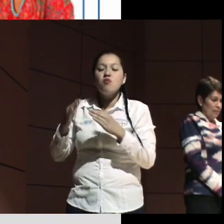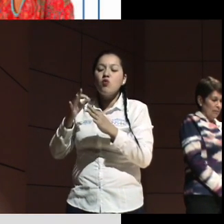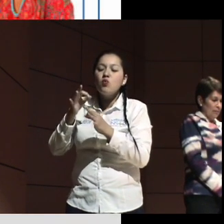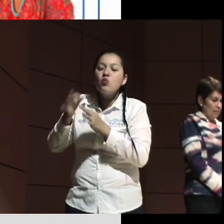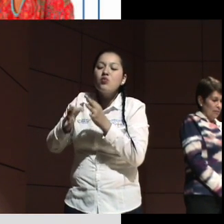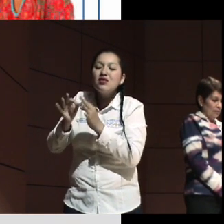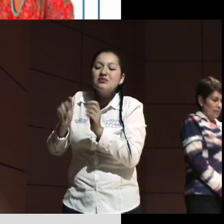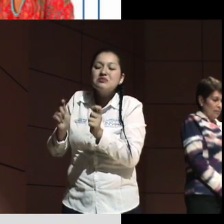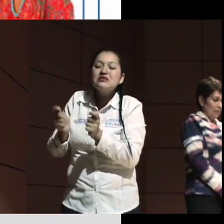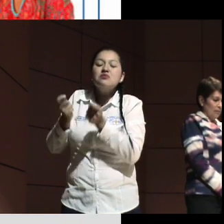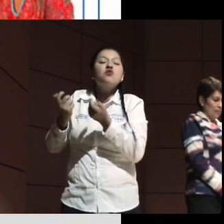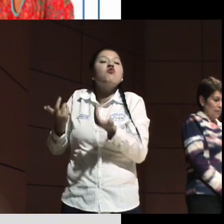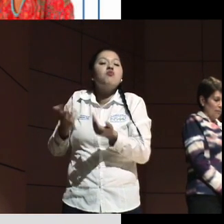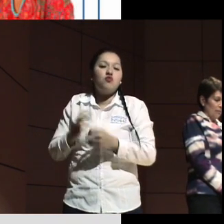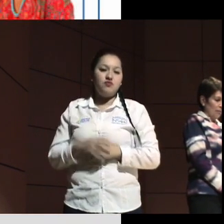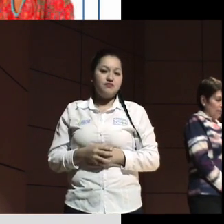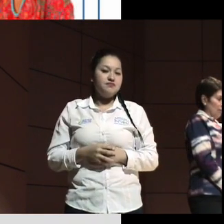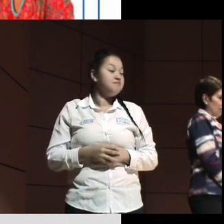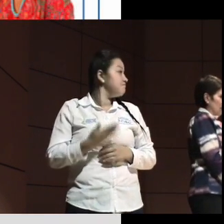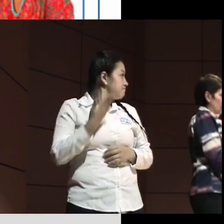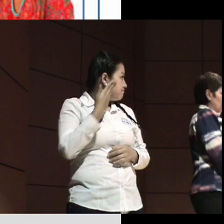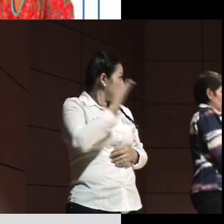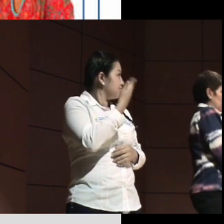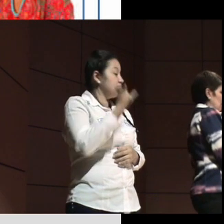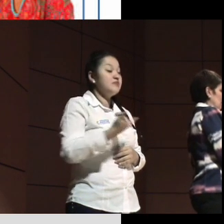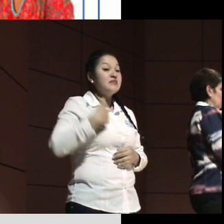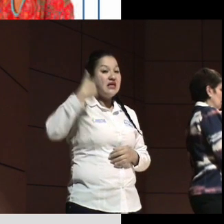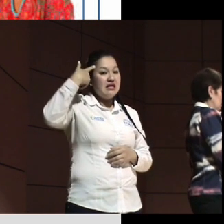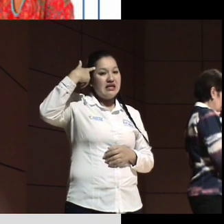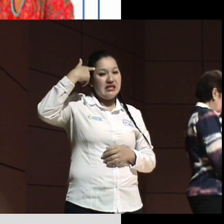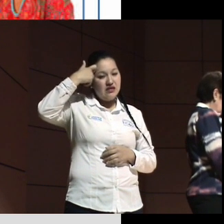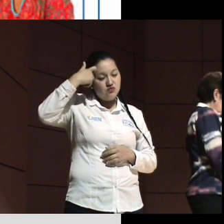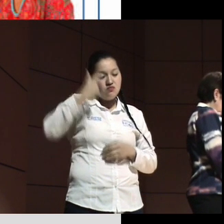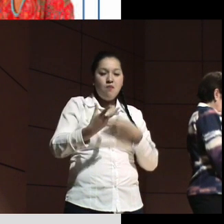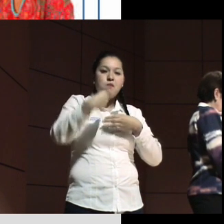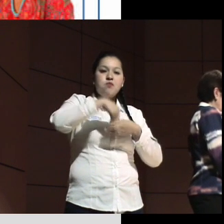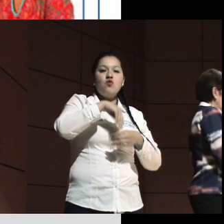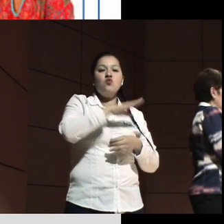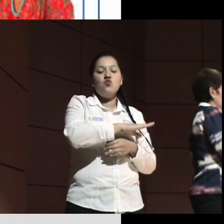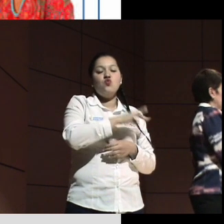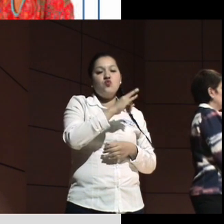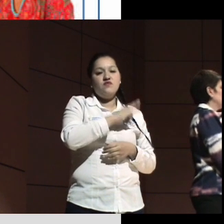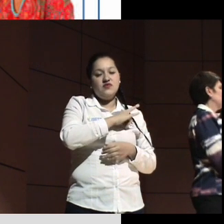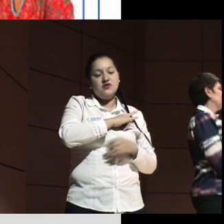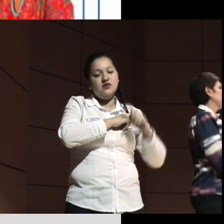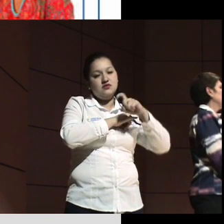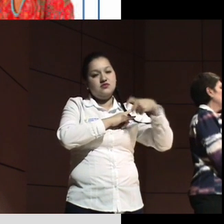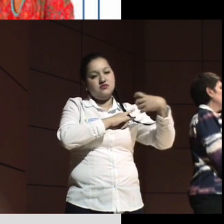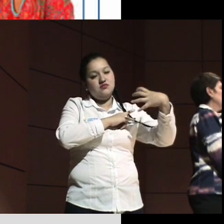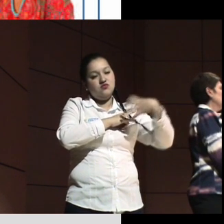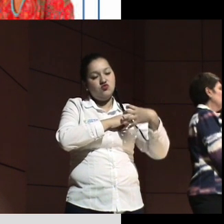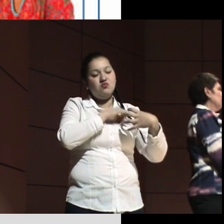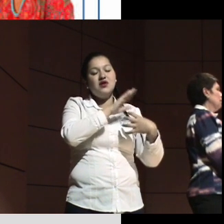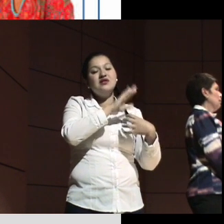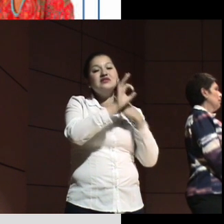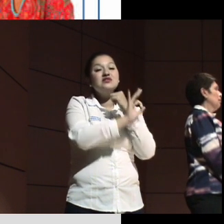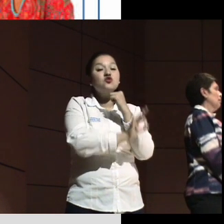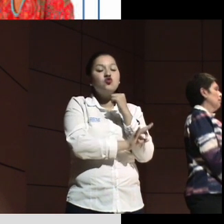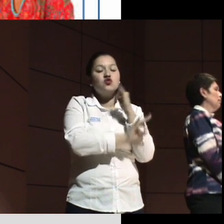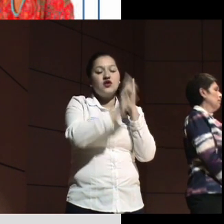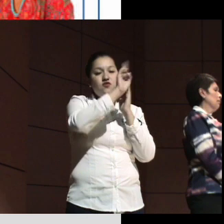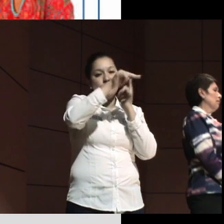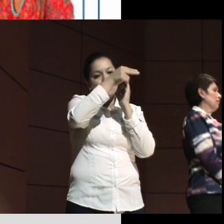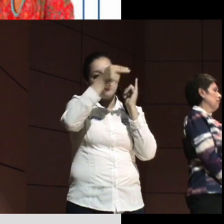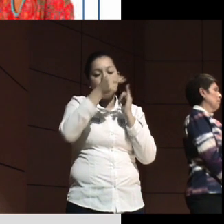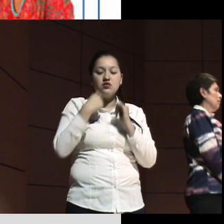como retos y avances entonces lo que hemos hecho al interior de la universidad santo tomás tomás como posgrados en psicología jurídica y forense desde un lado